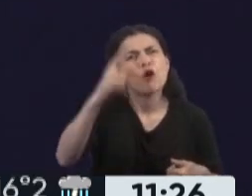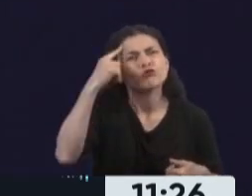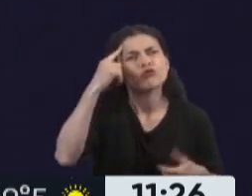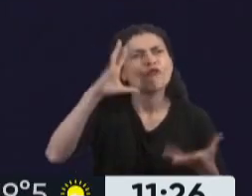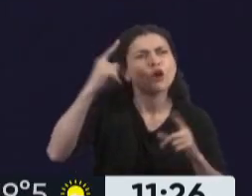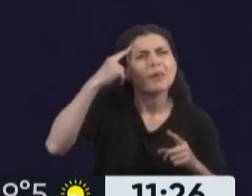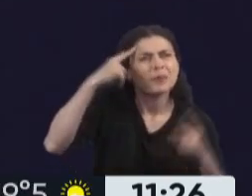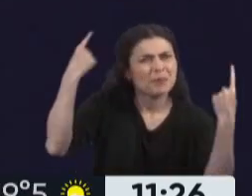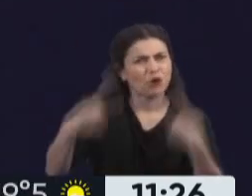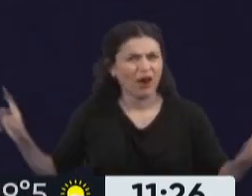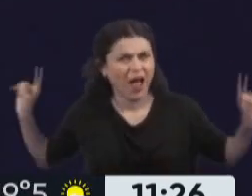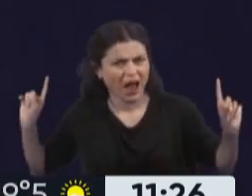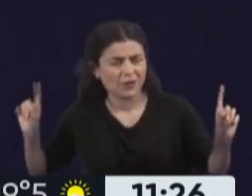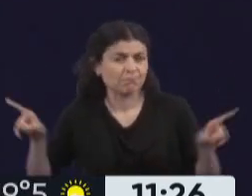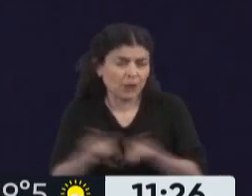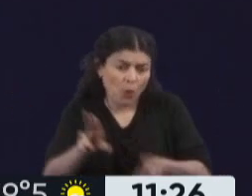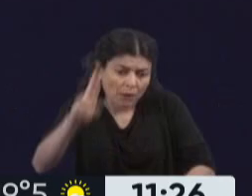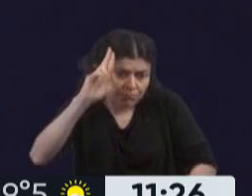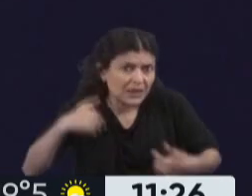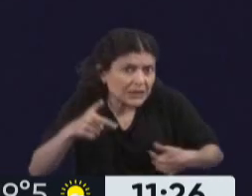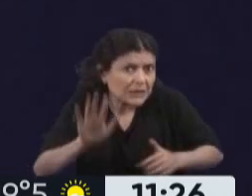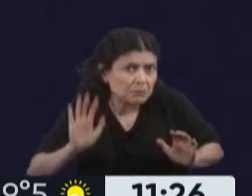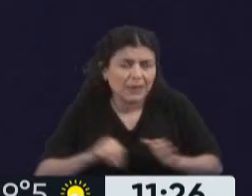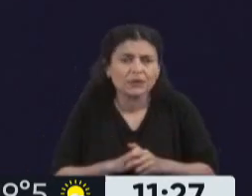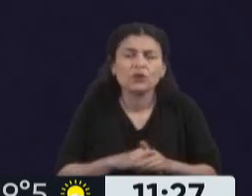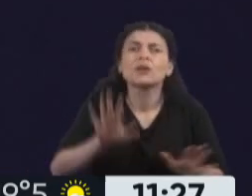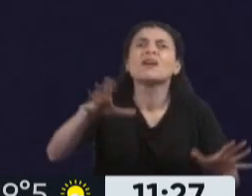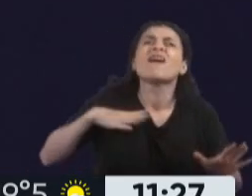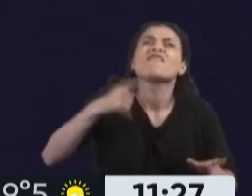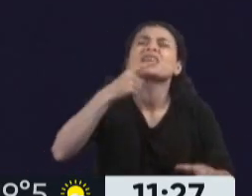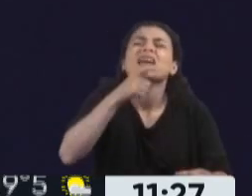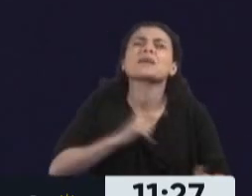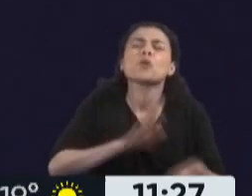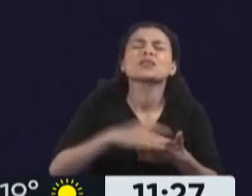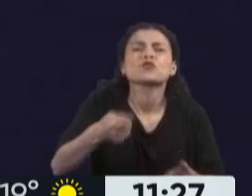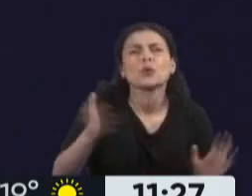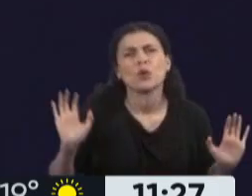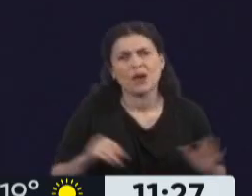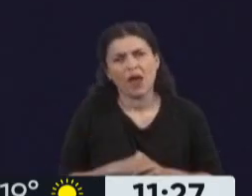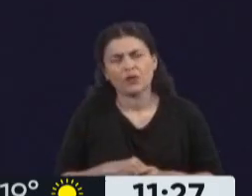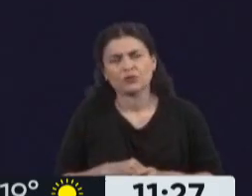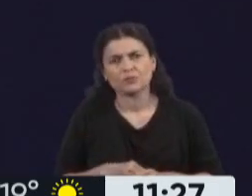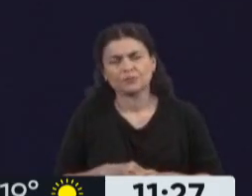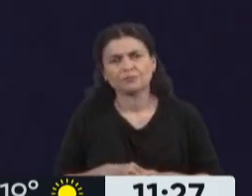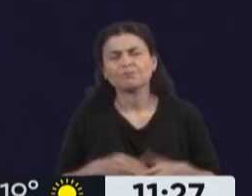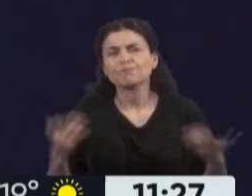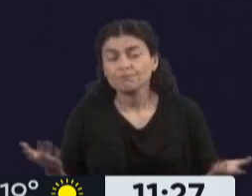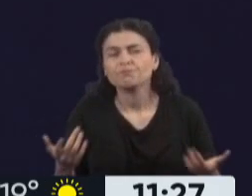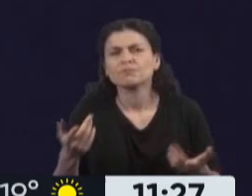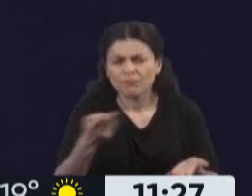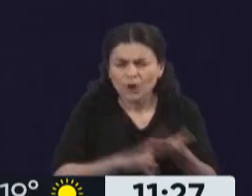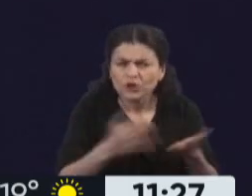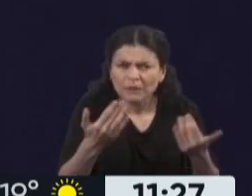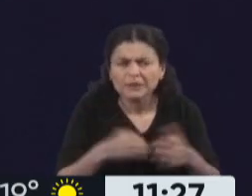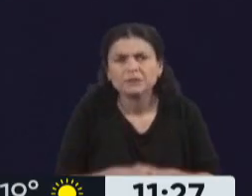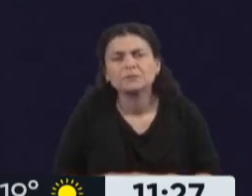exótica de lo que pasa. Pero está bien, es respetable. Bueno, y sobre los jubilados, ¿qué me responde respecto a repítame la pregunta, por favor. ¿Qué comentario le haría usted